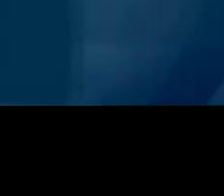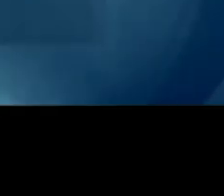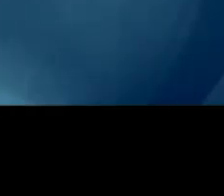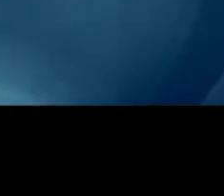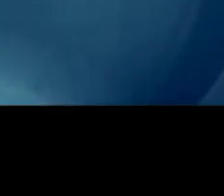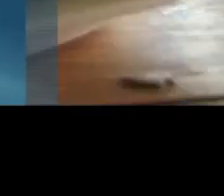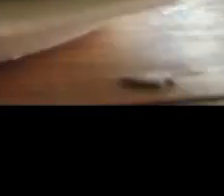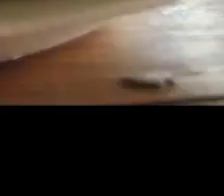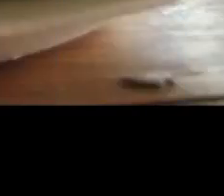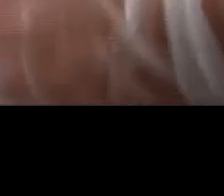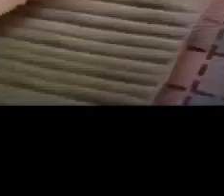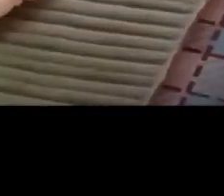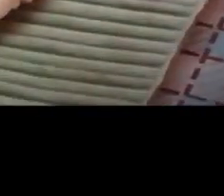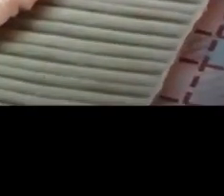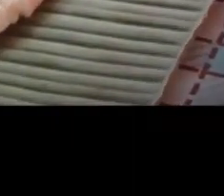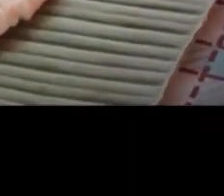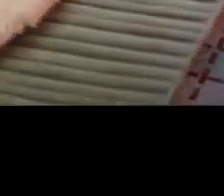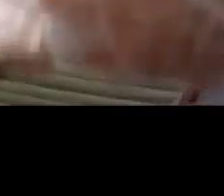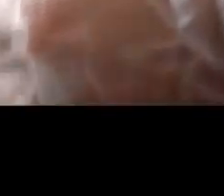y